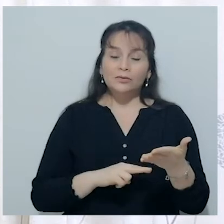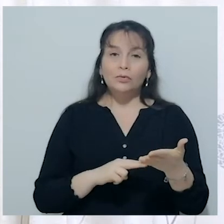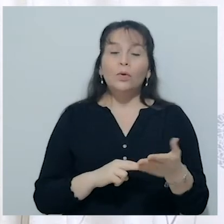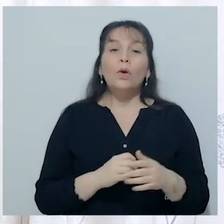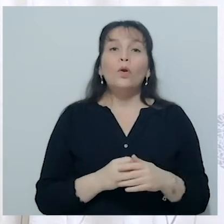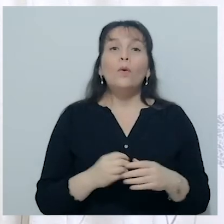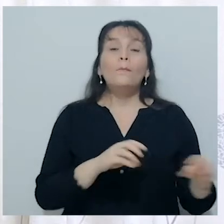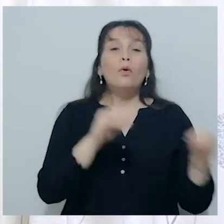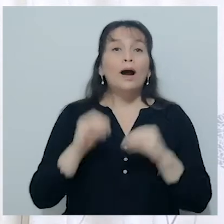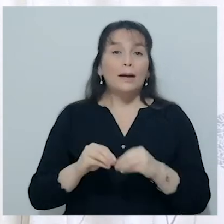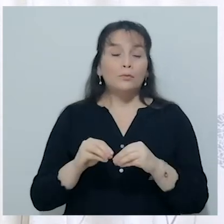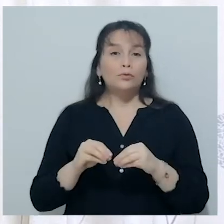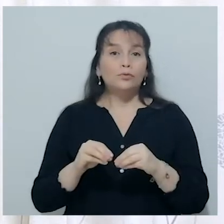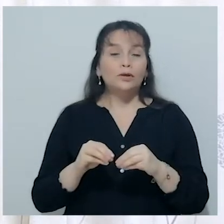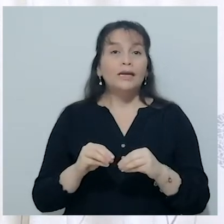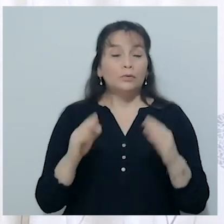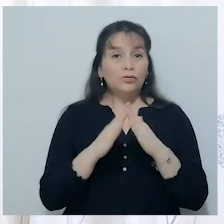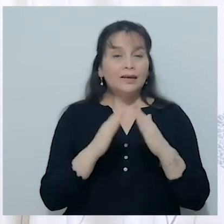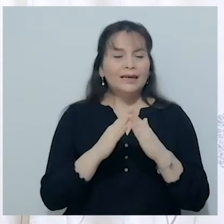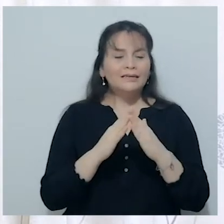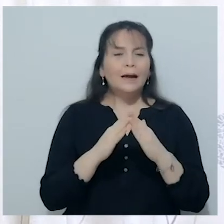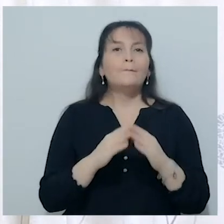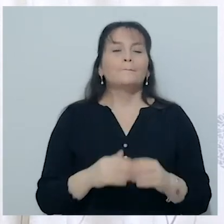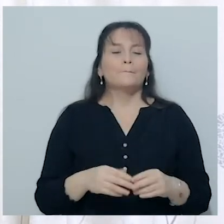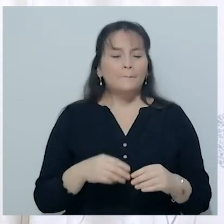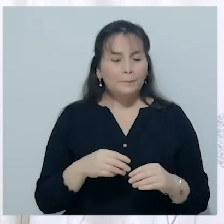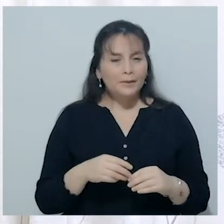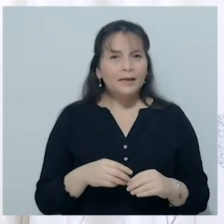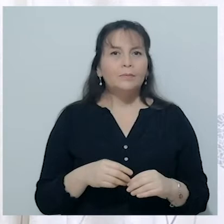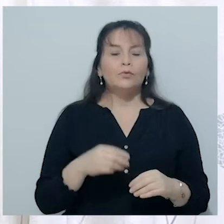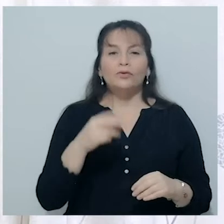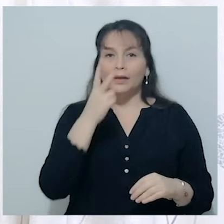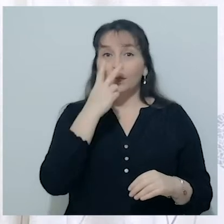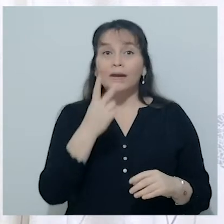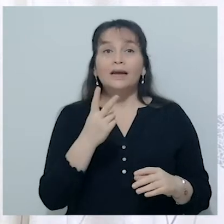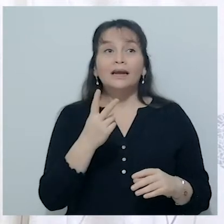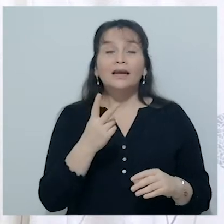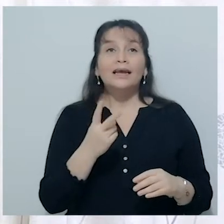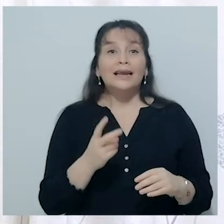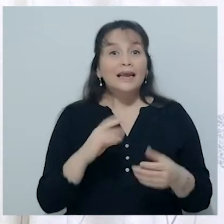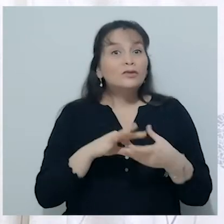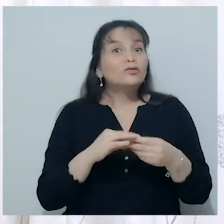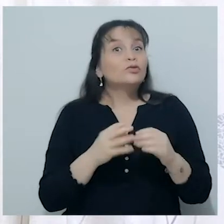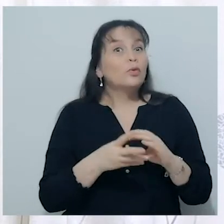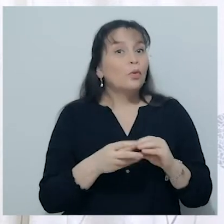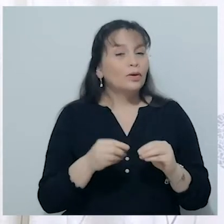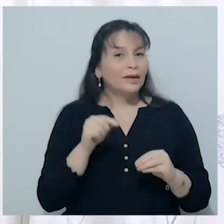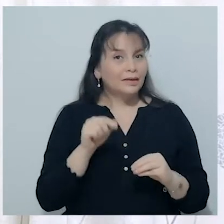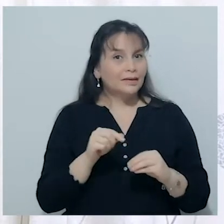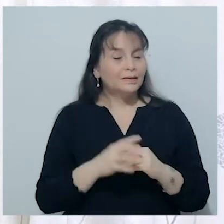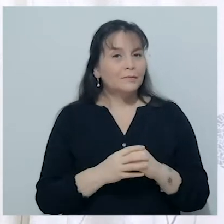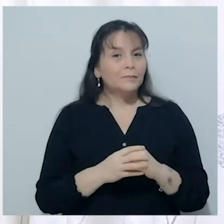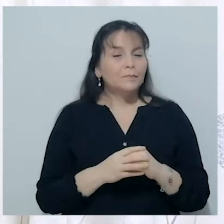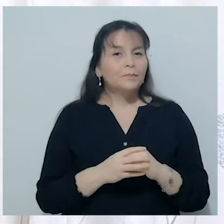texto se aplique a nuestra vida y hogar, tenemos que colocarnos en las sandalias de aquellos que históricamente oyeron